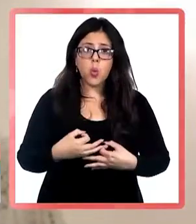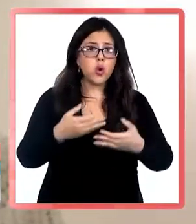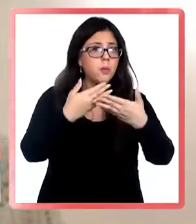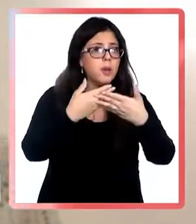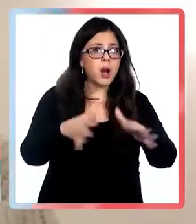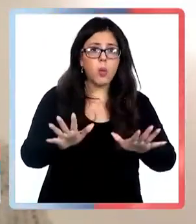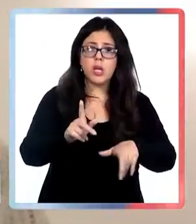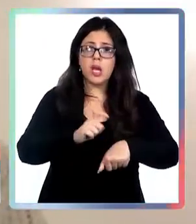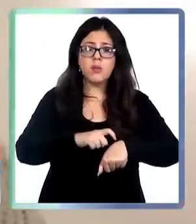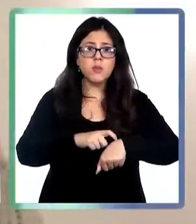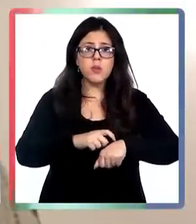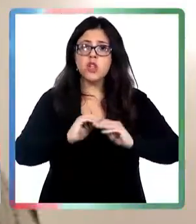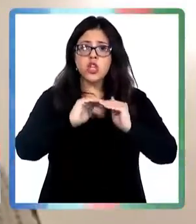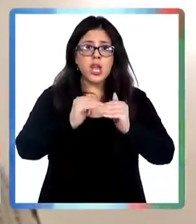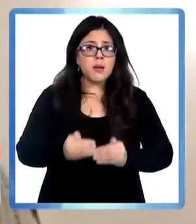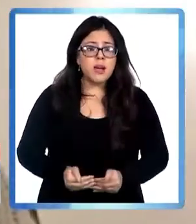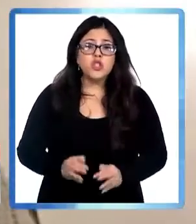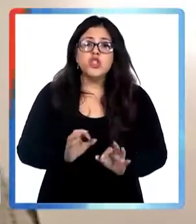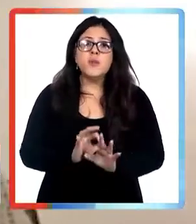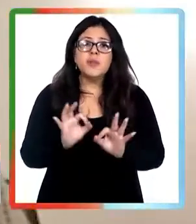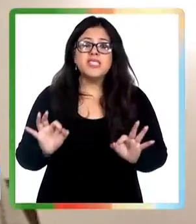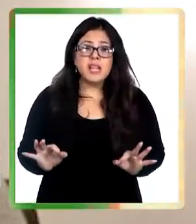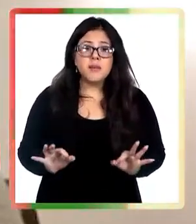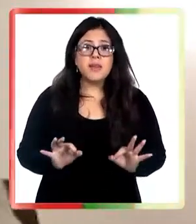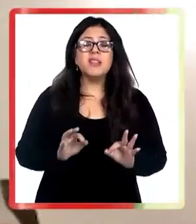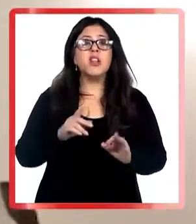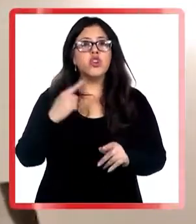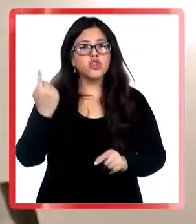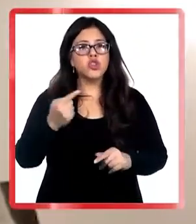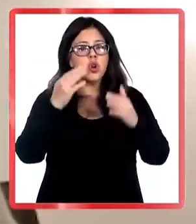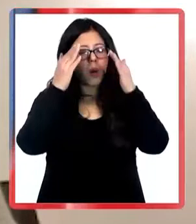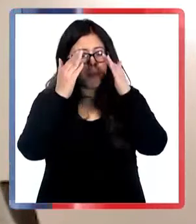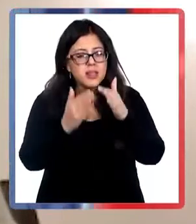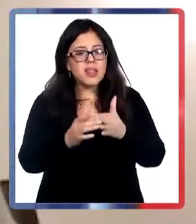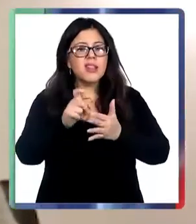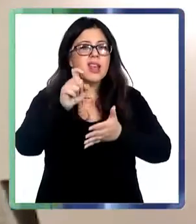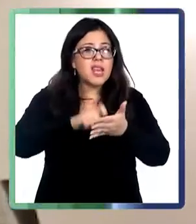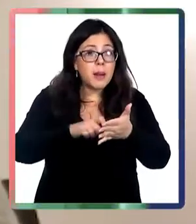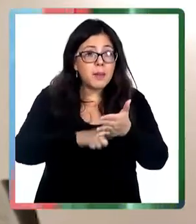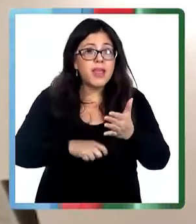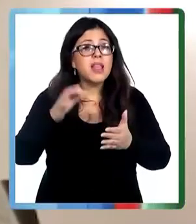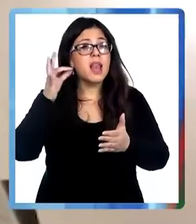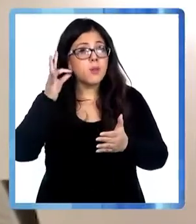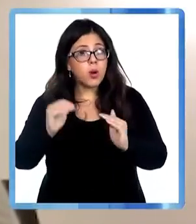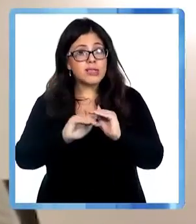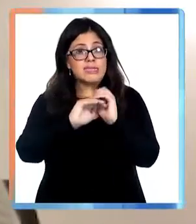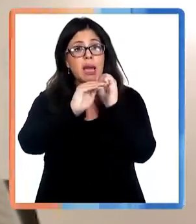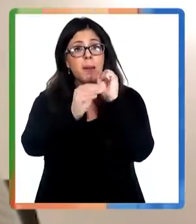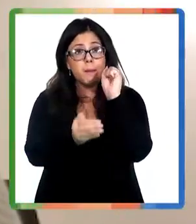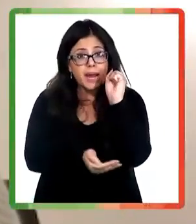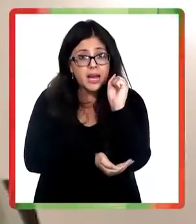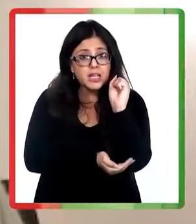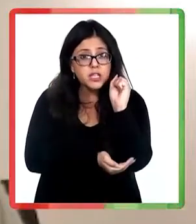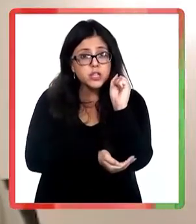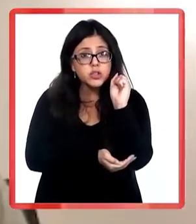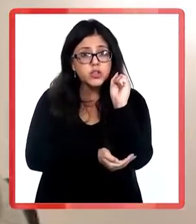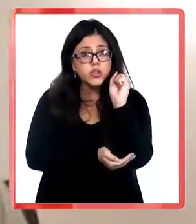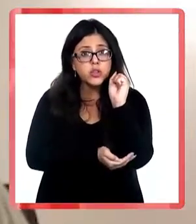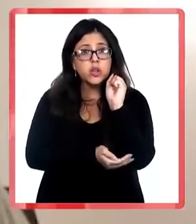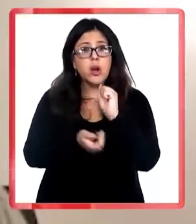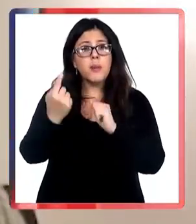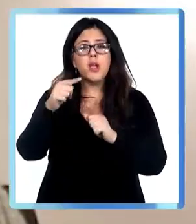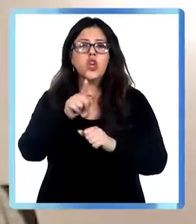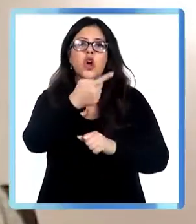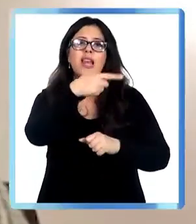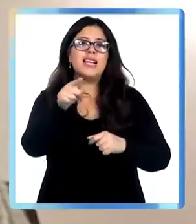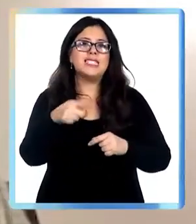administrar en cualquier momento del embarazo. Básicamente tenemos es que estar pendiente del mes en el que nos encontramos, del año, y no de